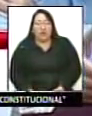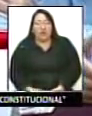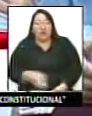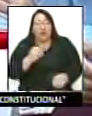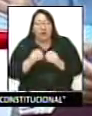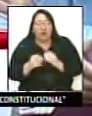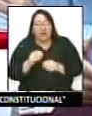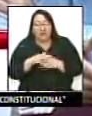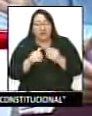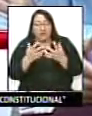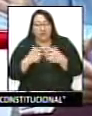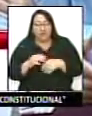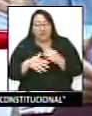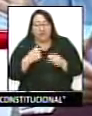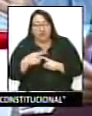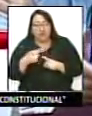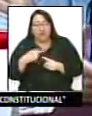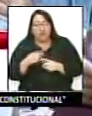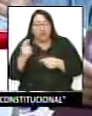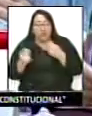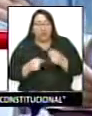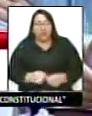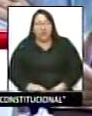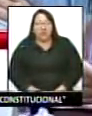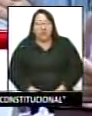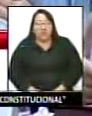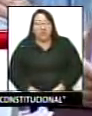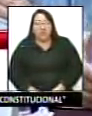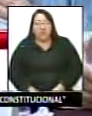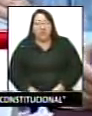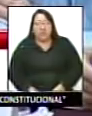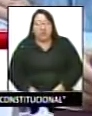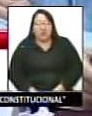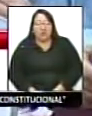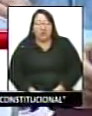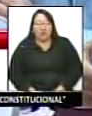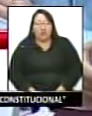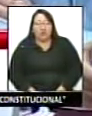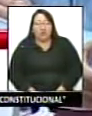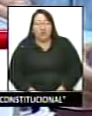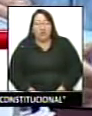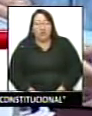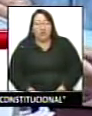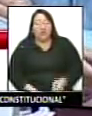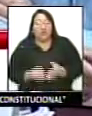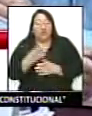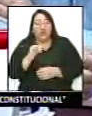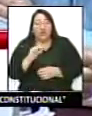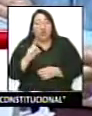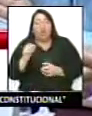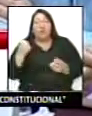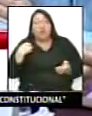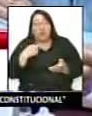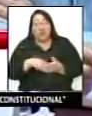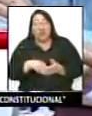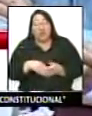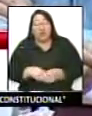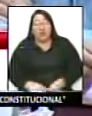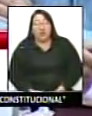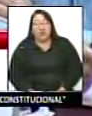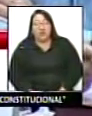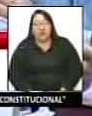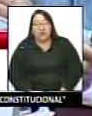artesanal, producción industrial, etcétera. Turismo, es otro sector. Innovación, Indecopy no está, pero debería,